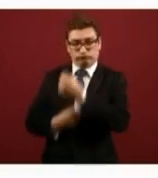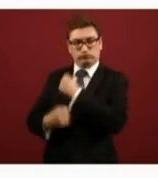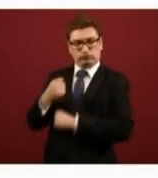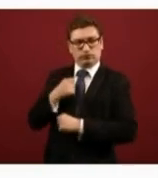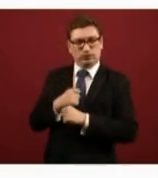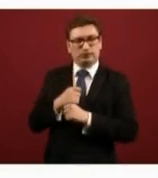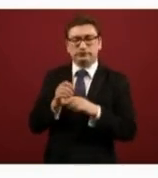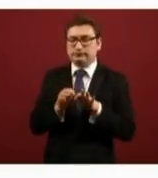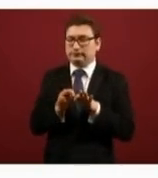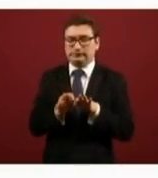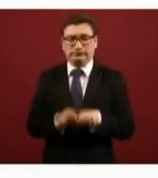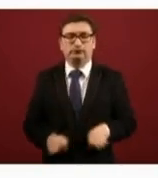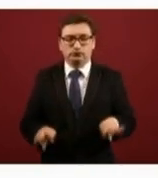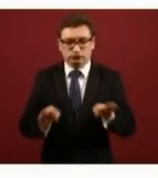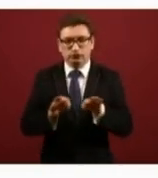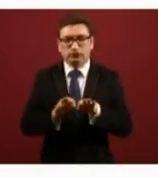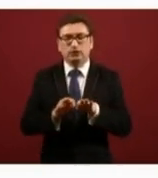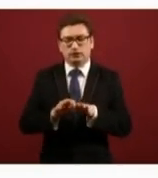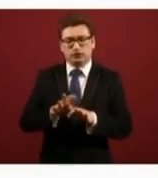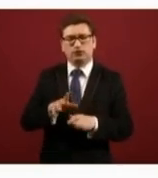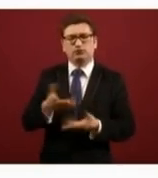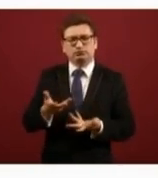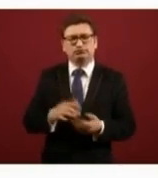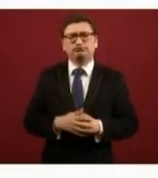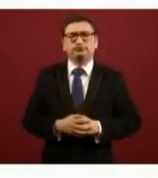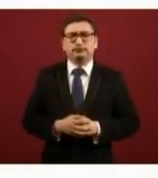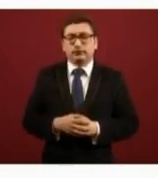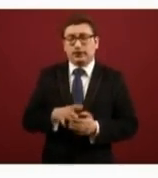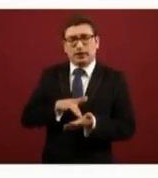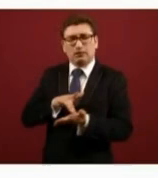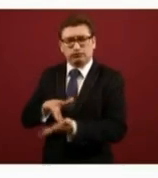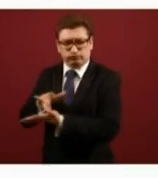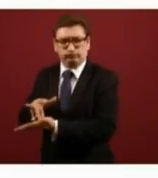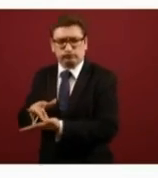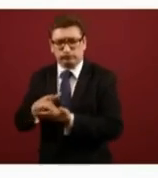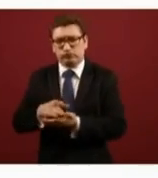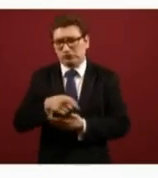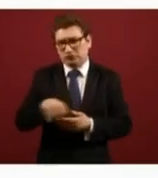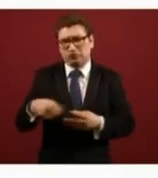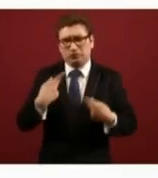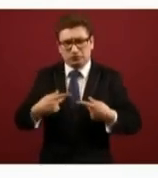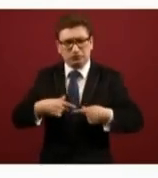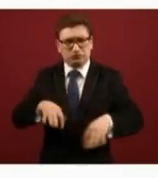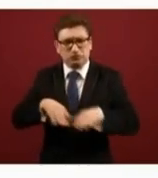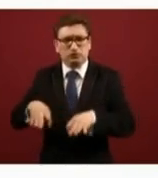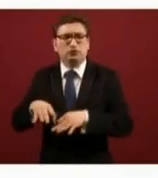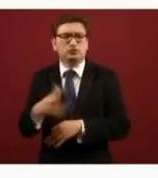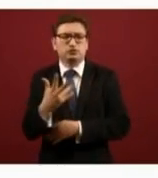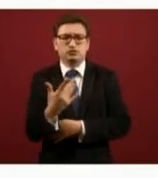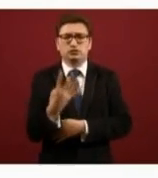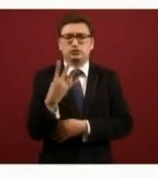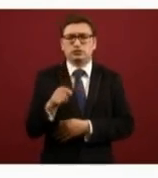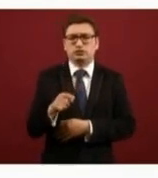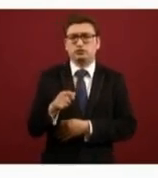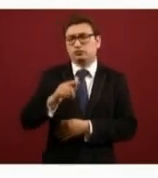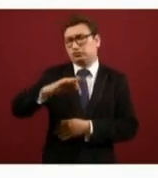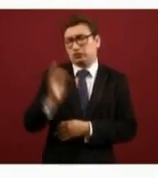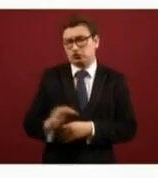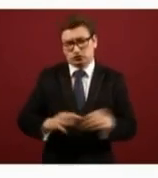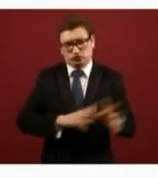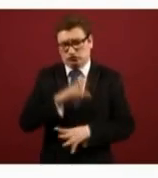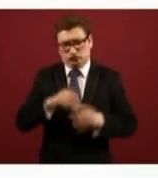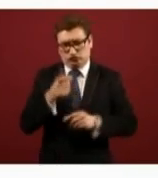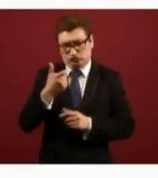muy importante también, se apoyó a pequeños productores con el 54% del total de